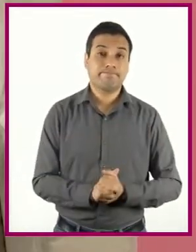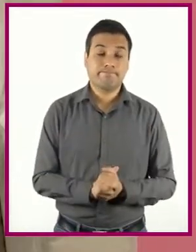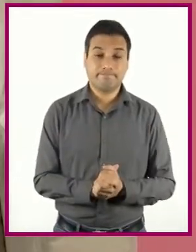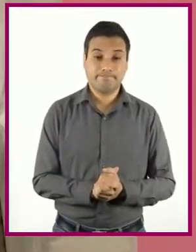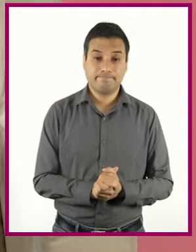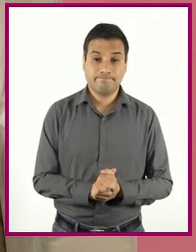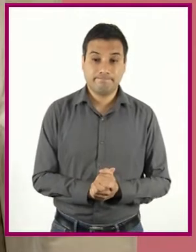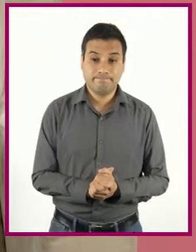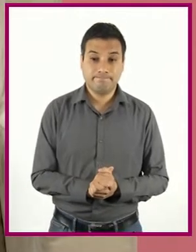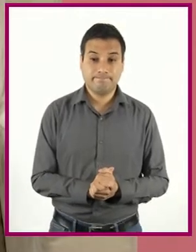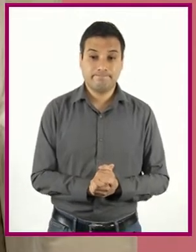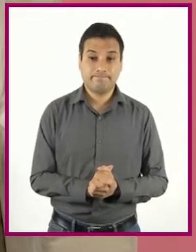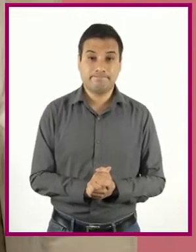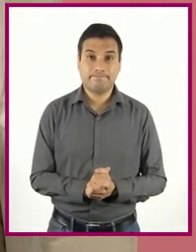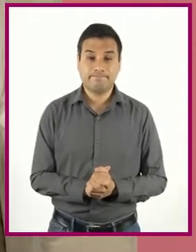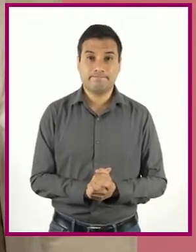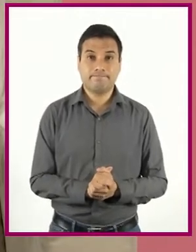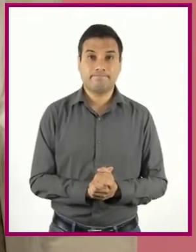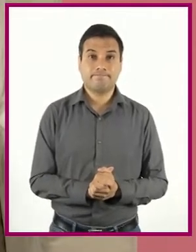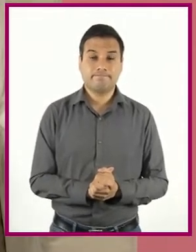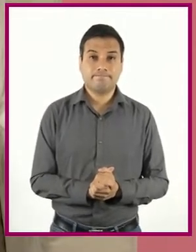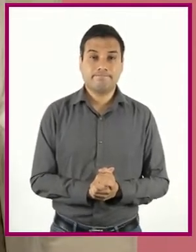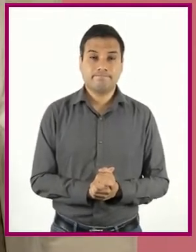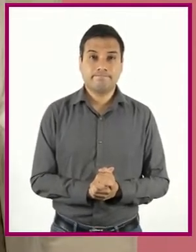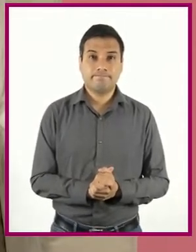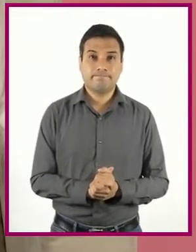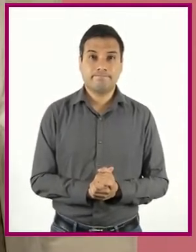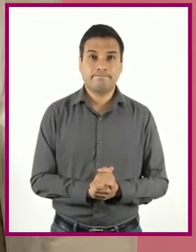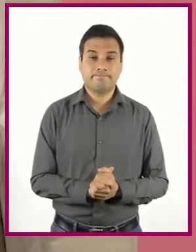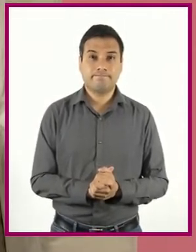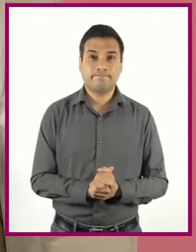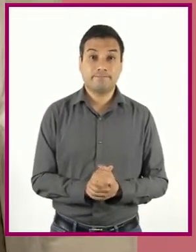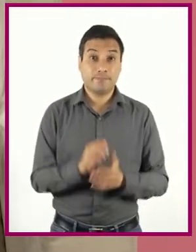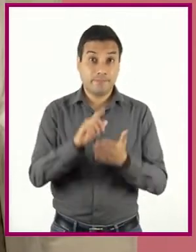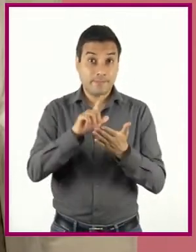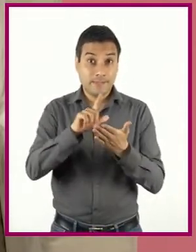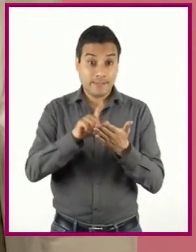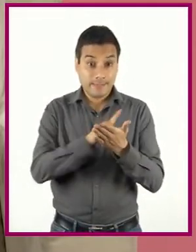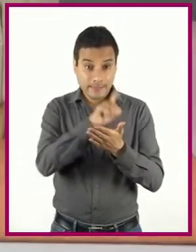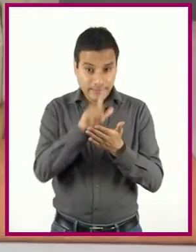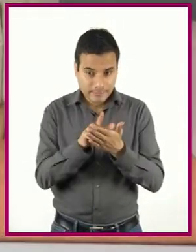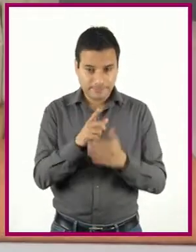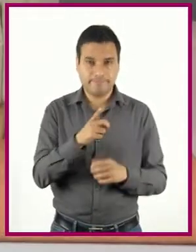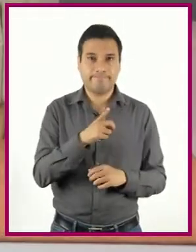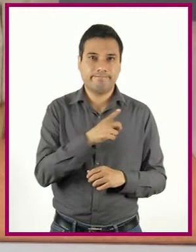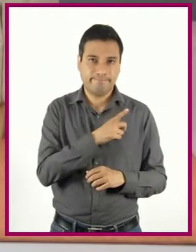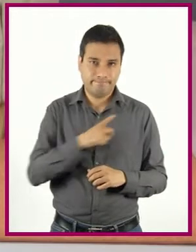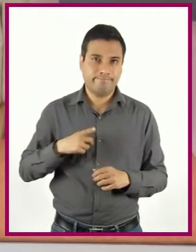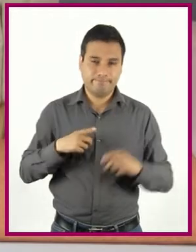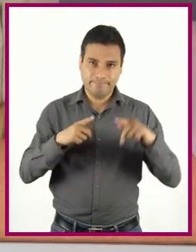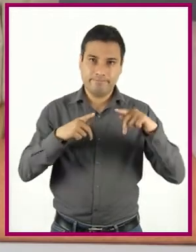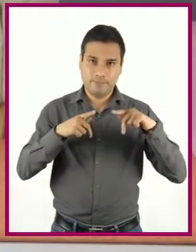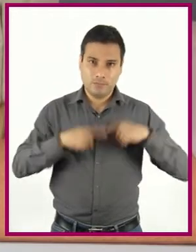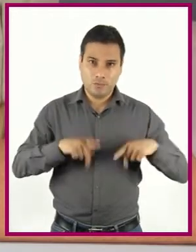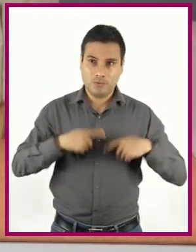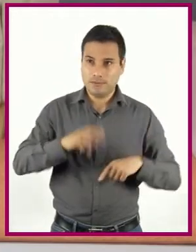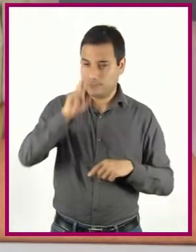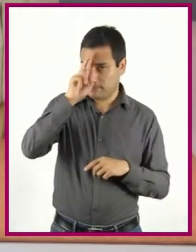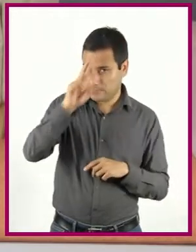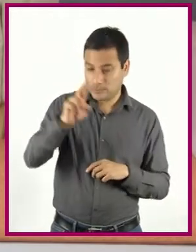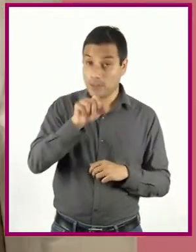de la vida cotidiana, pero también de las leyes, es el inicio, digamos, de una convivencia